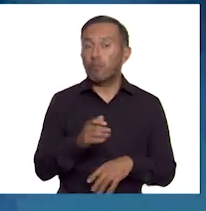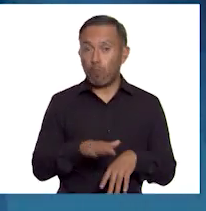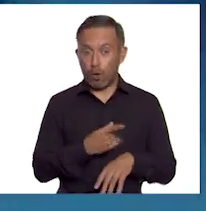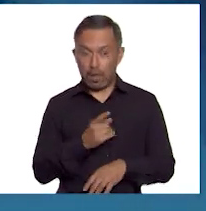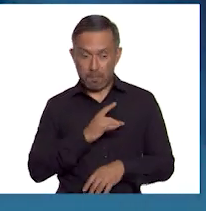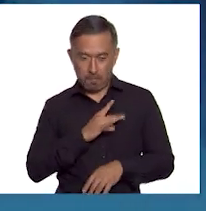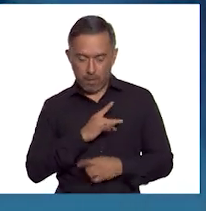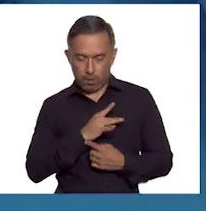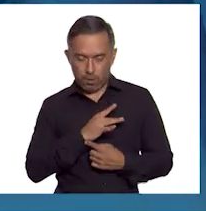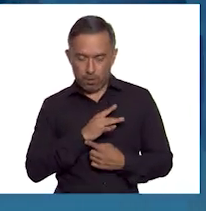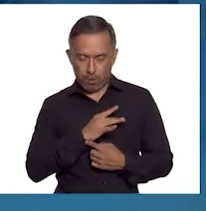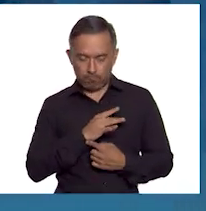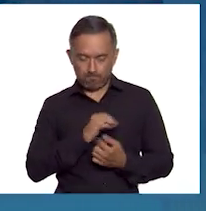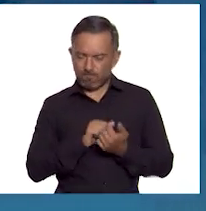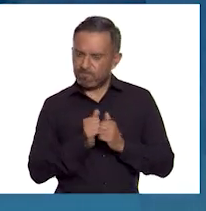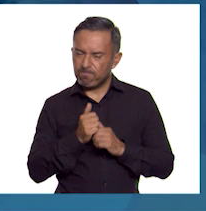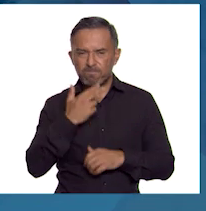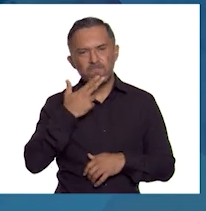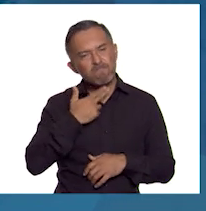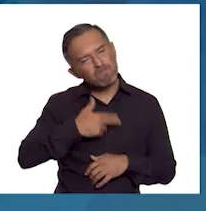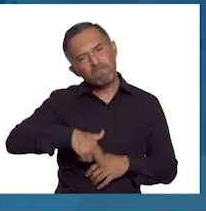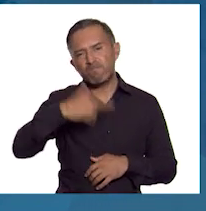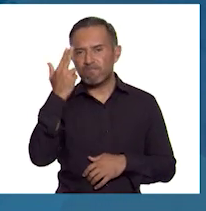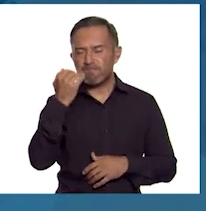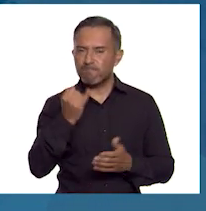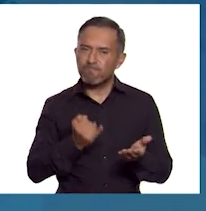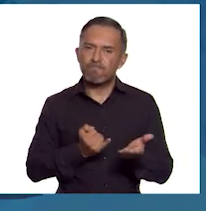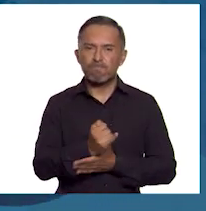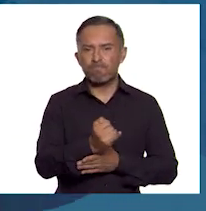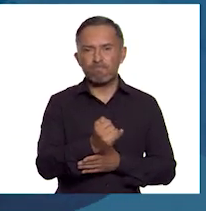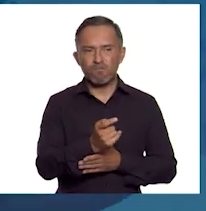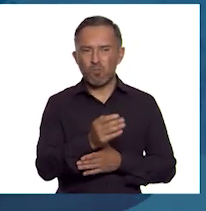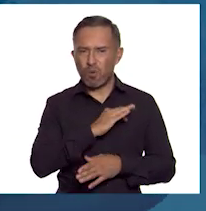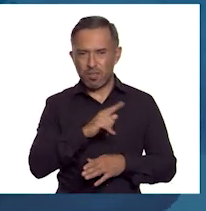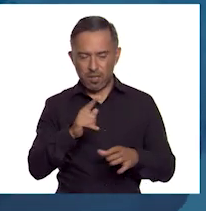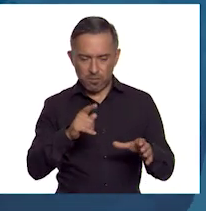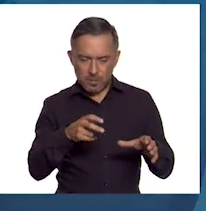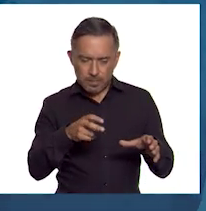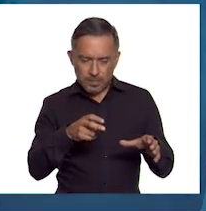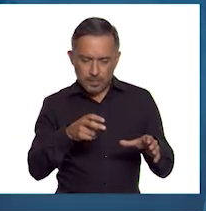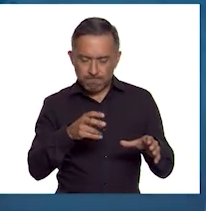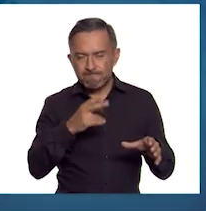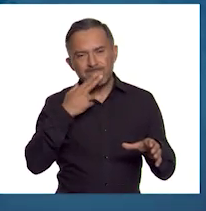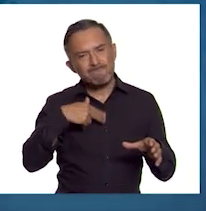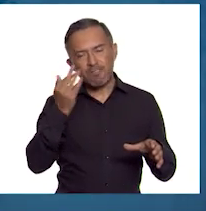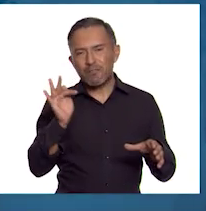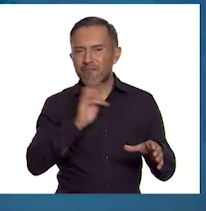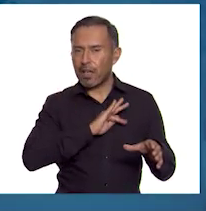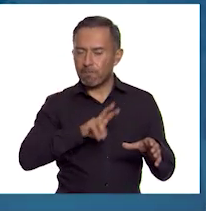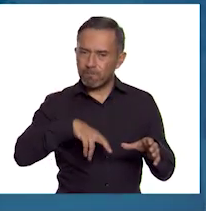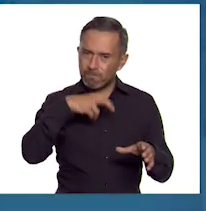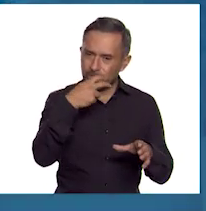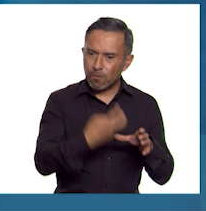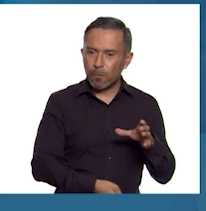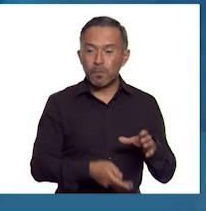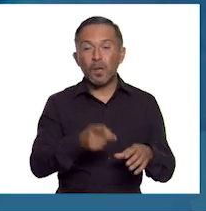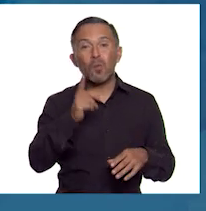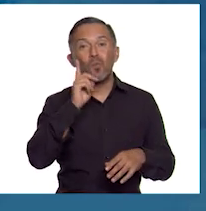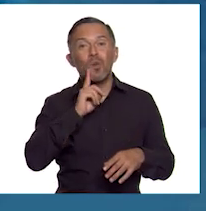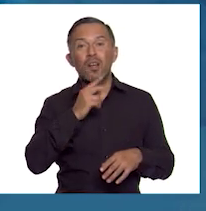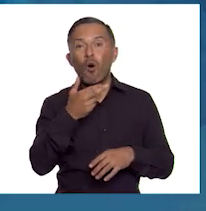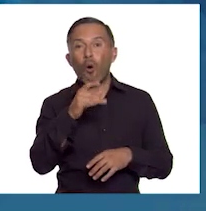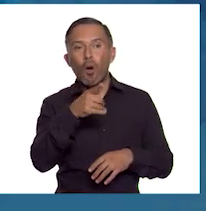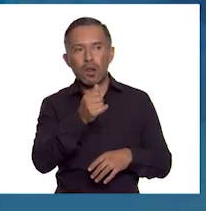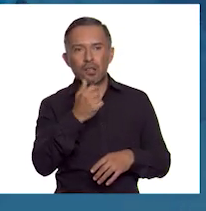la empuja a realizar acciones arriesgadas, a arrojarse al pozo y aceptar que la apariencia de la señora Hole no era